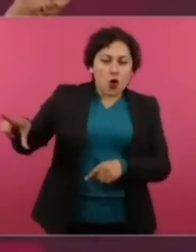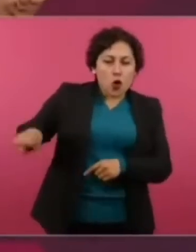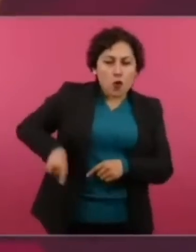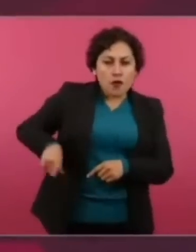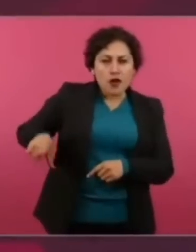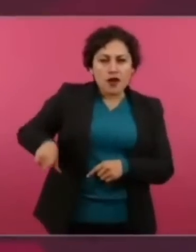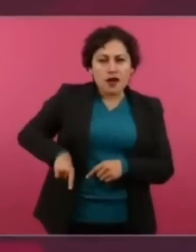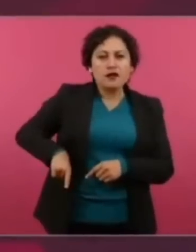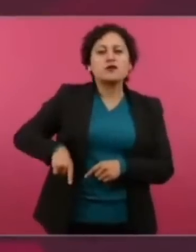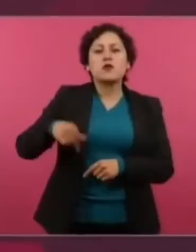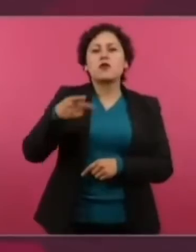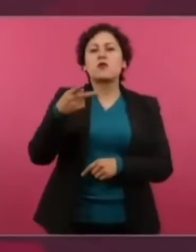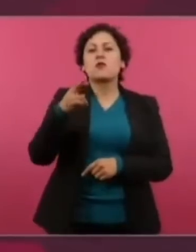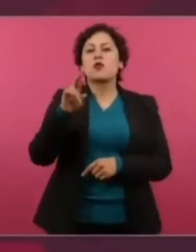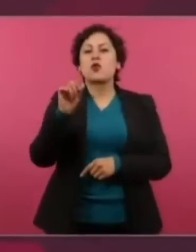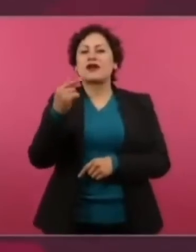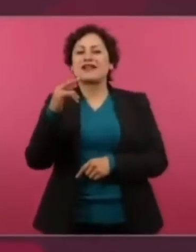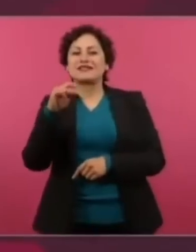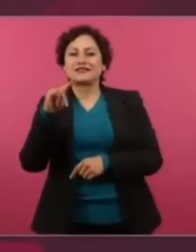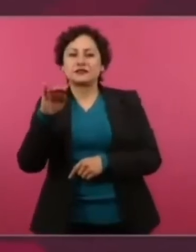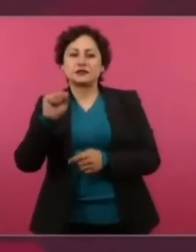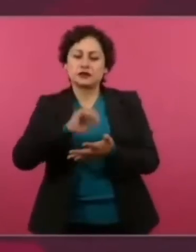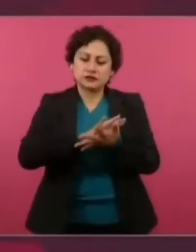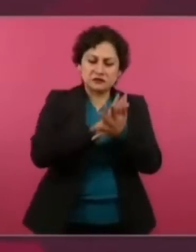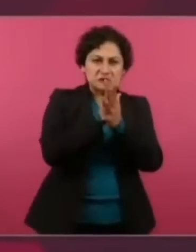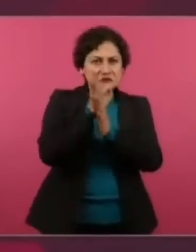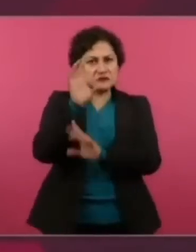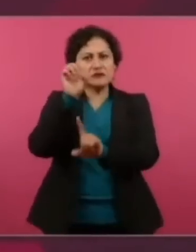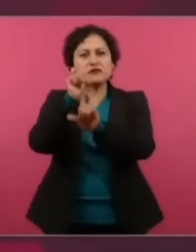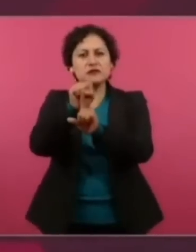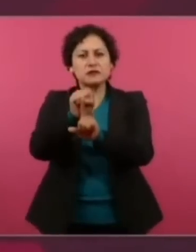lo mejor de nuestra historia